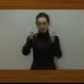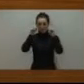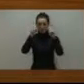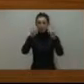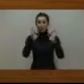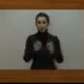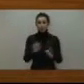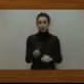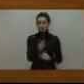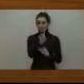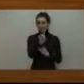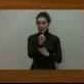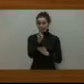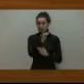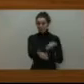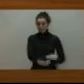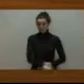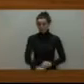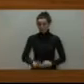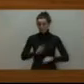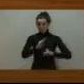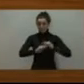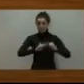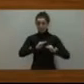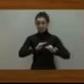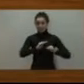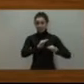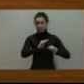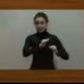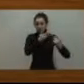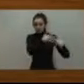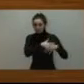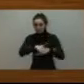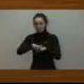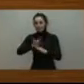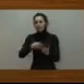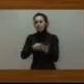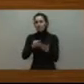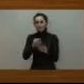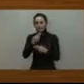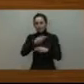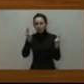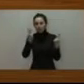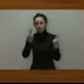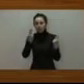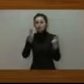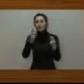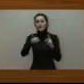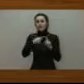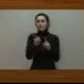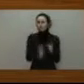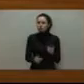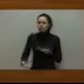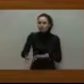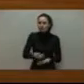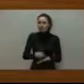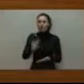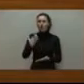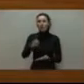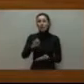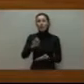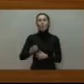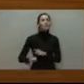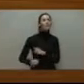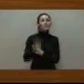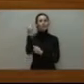esta etapa, y cuando los profesionales lo reivindicaban, el único o el primer grupo parlamentario que solicitó esto y que trajo